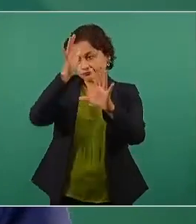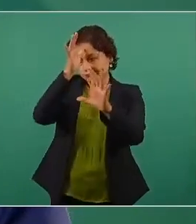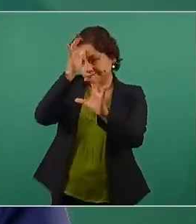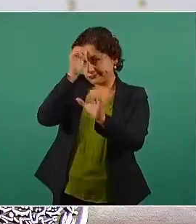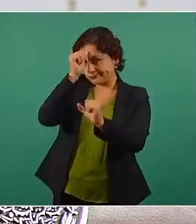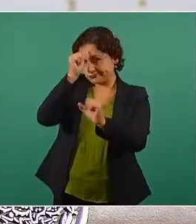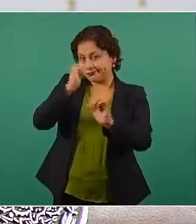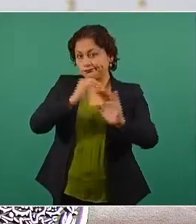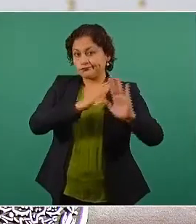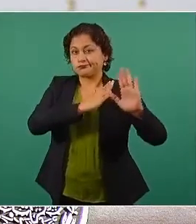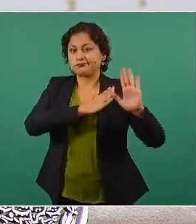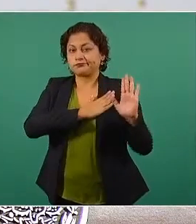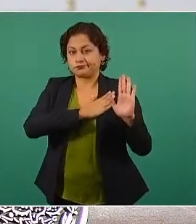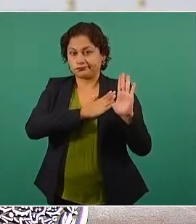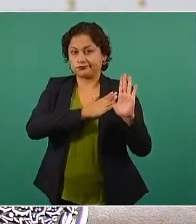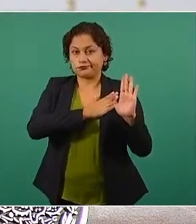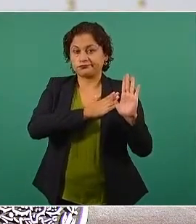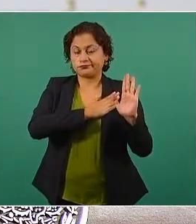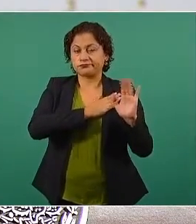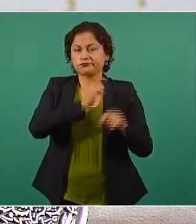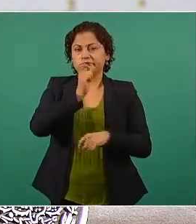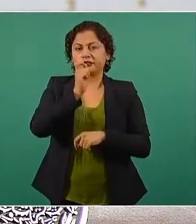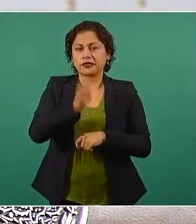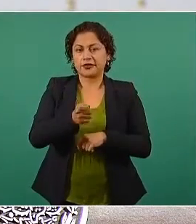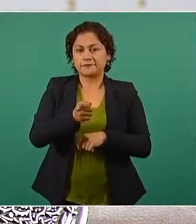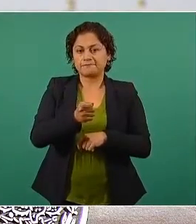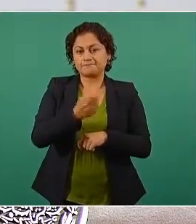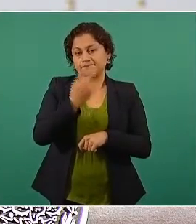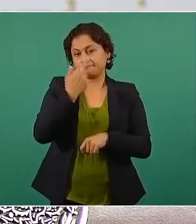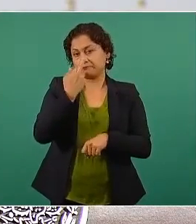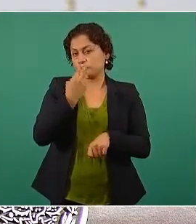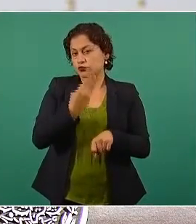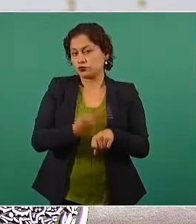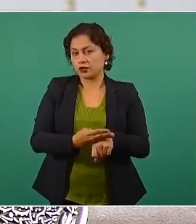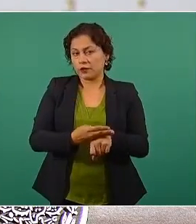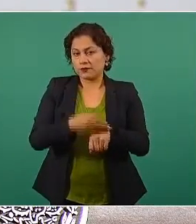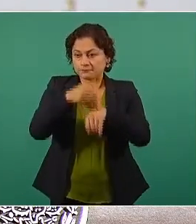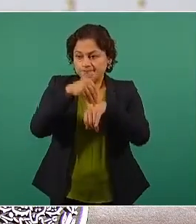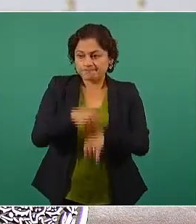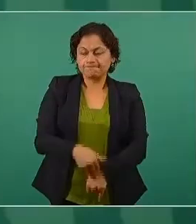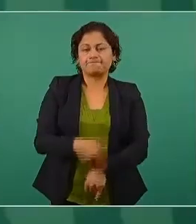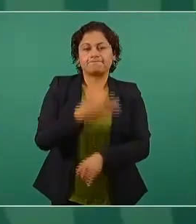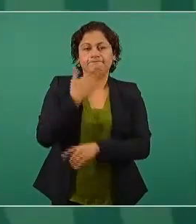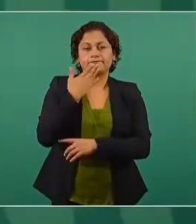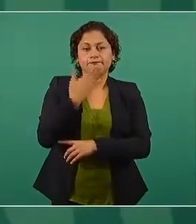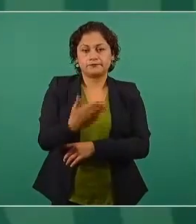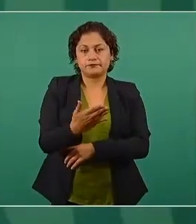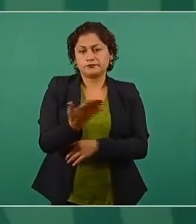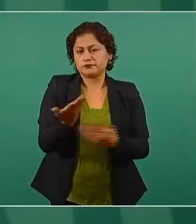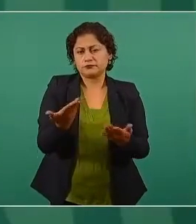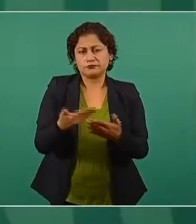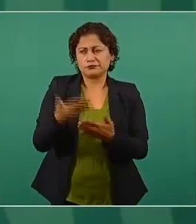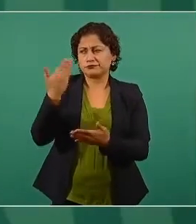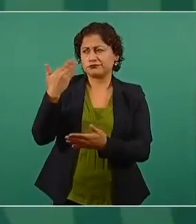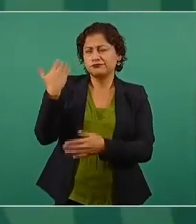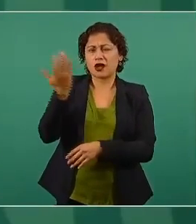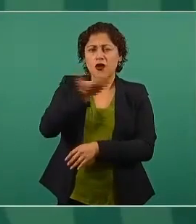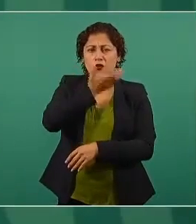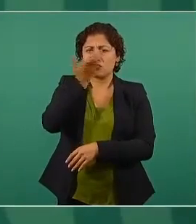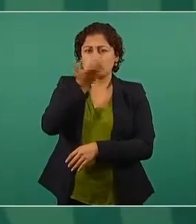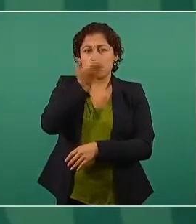a actuar con responsabilidad, como lo ha hecho siempre el pueblo de